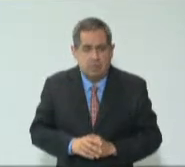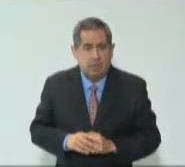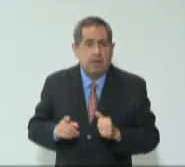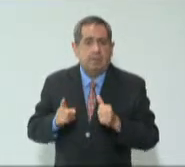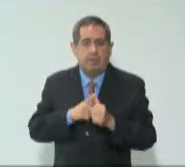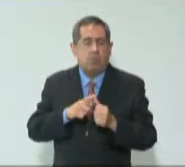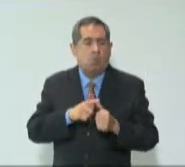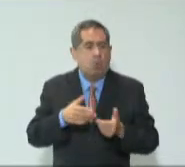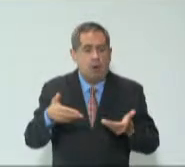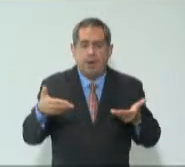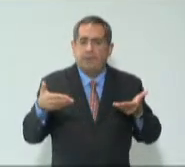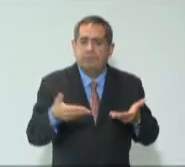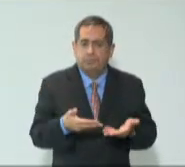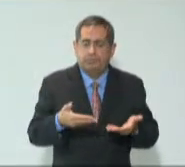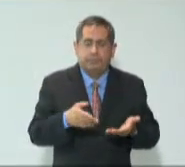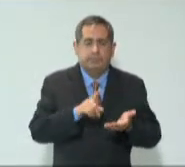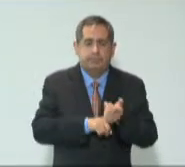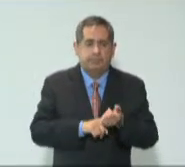voy a